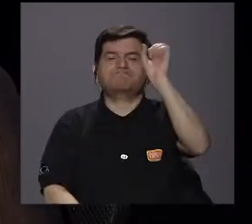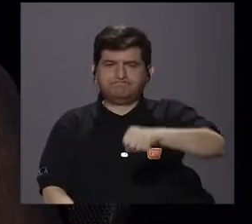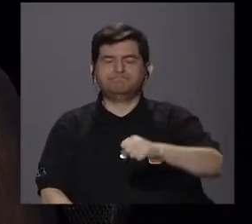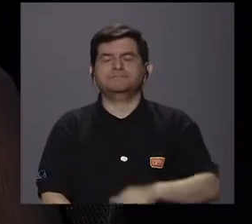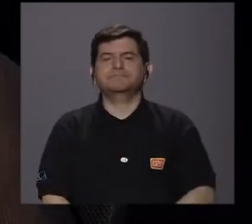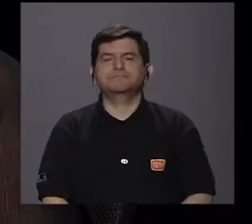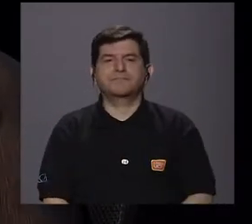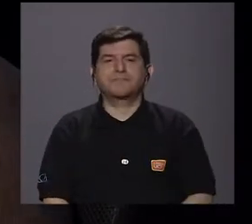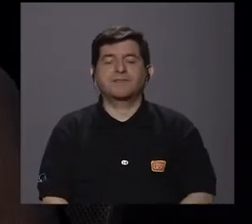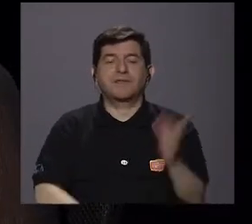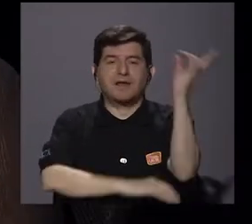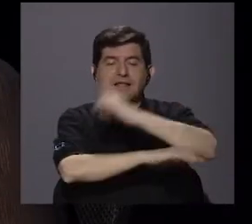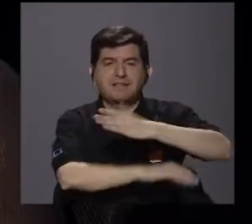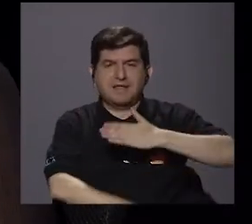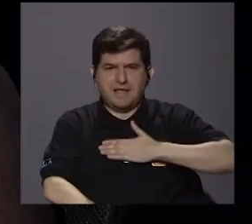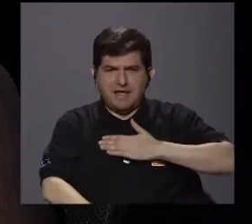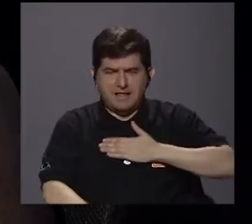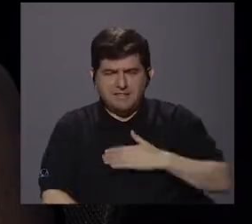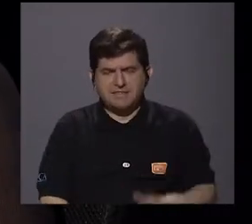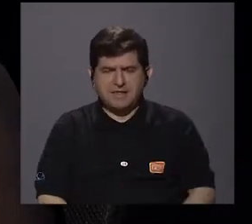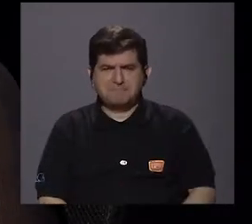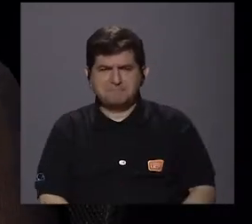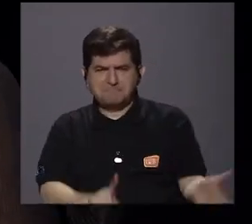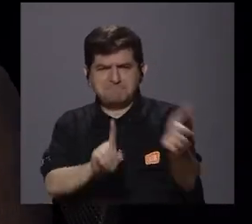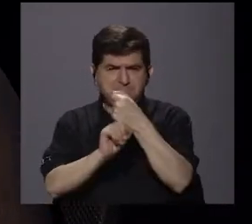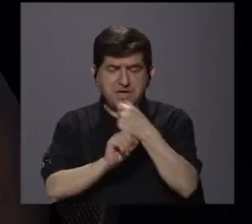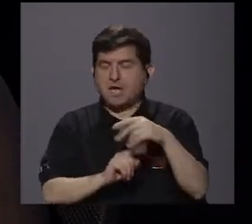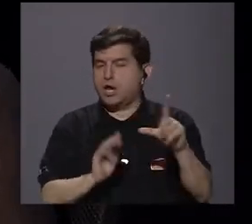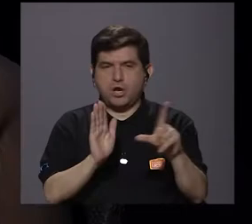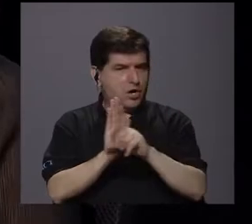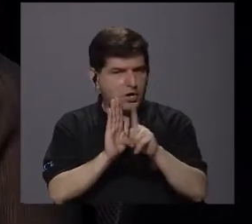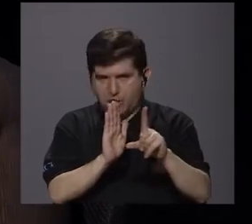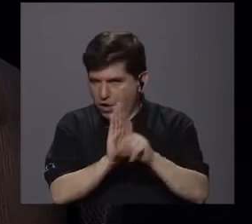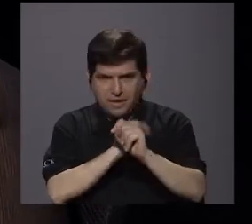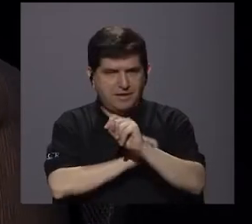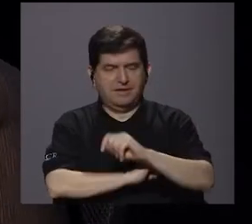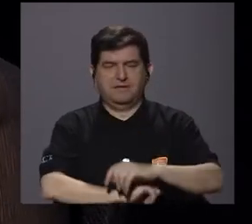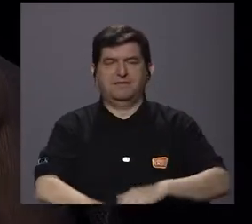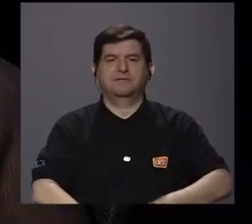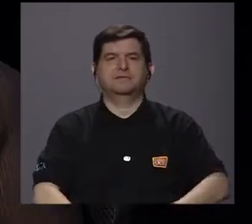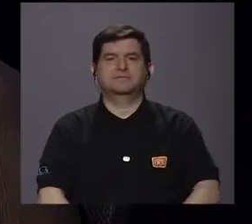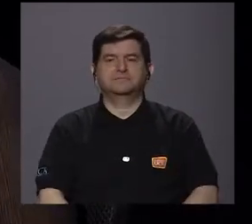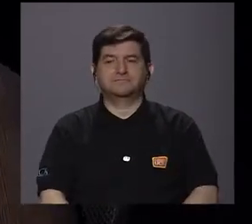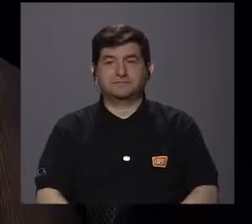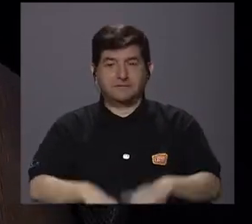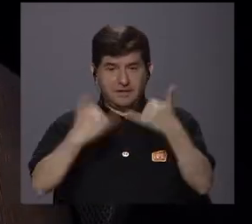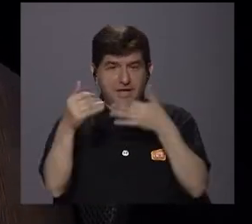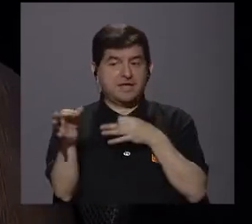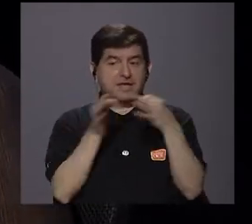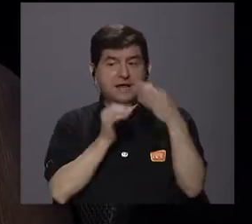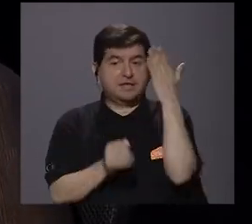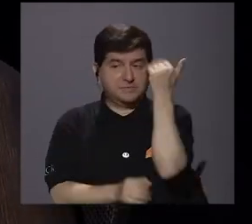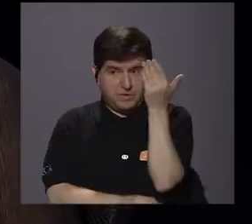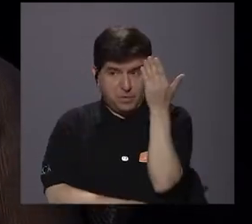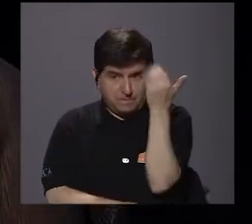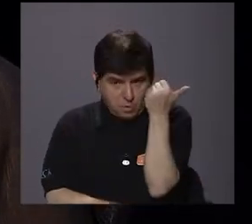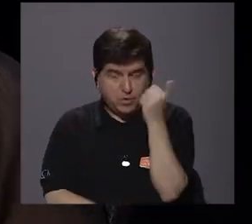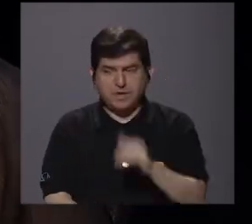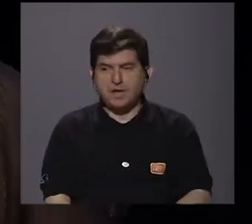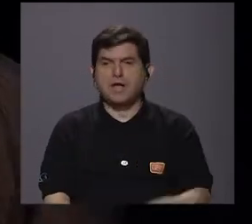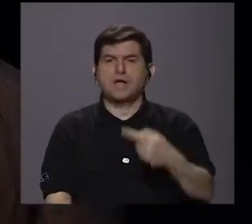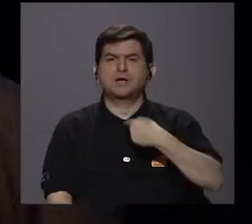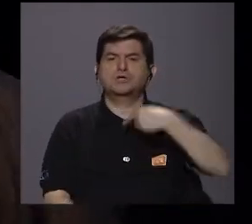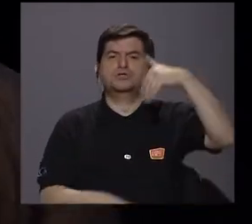de mi arresto, que además fue totalmente ilegal, y ya voy a explicar por qué, yo